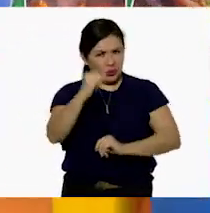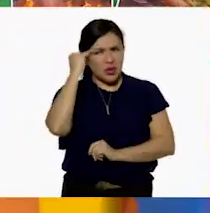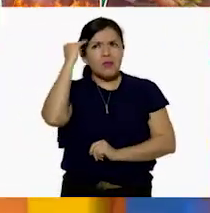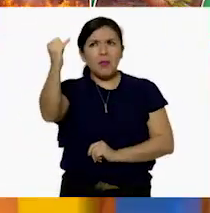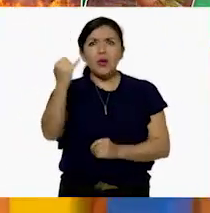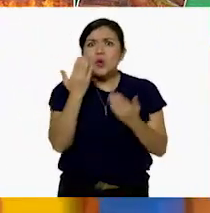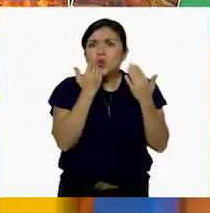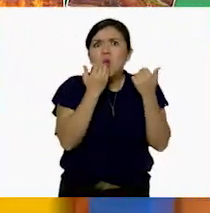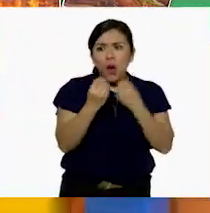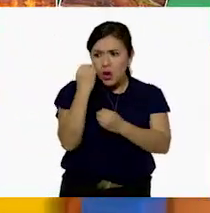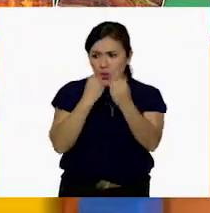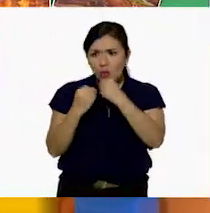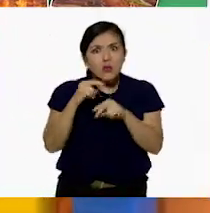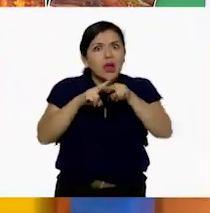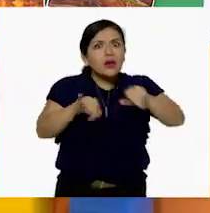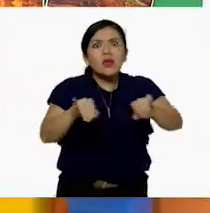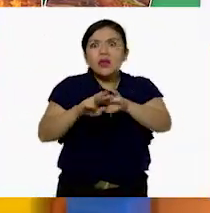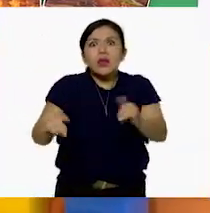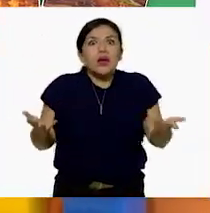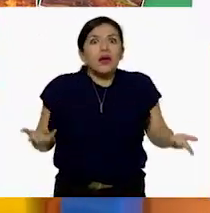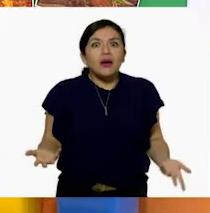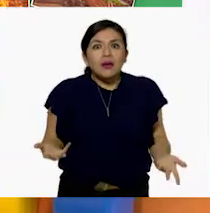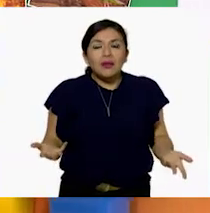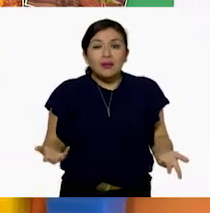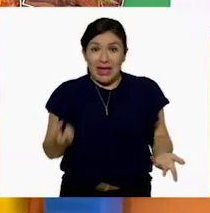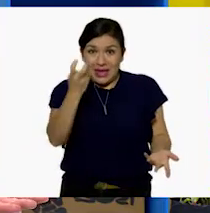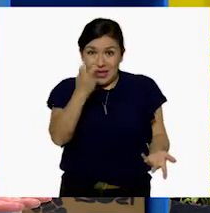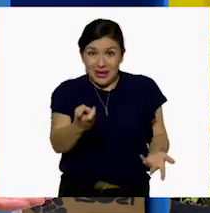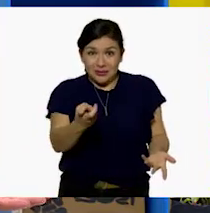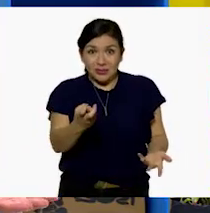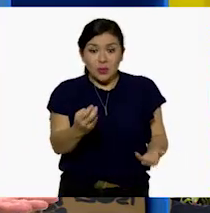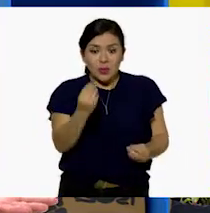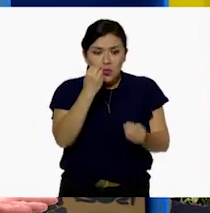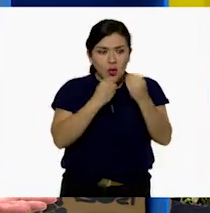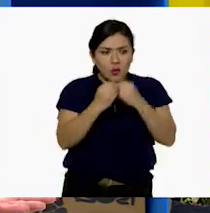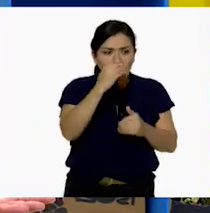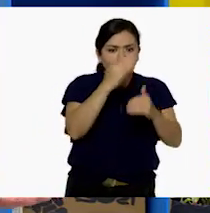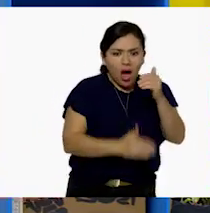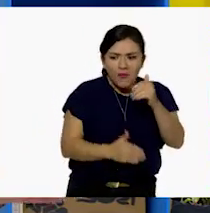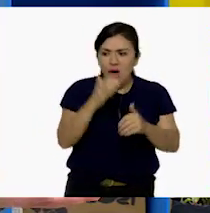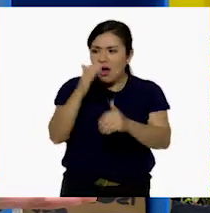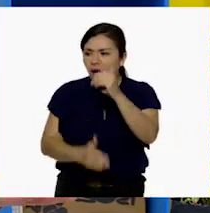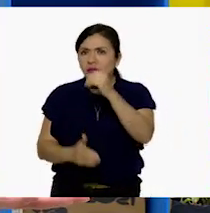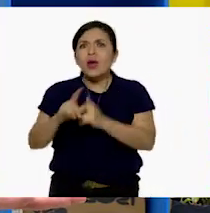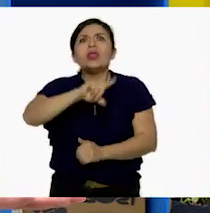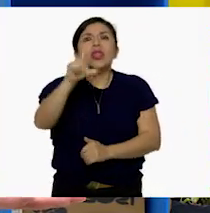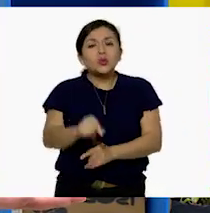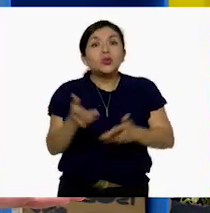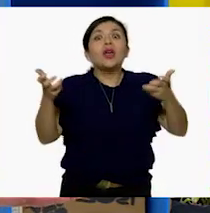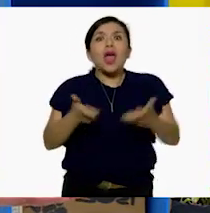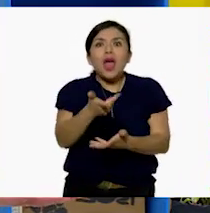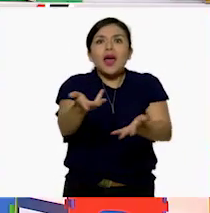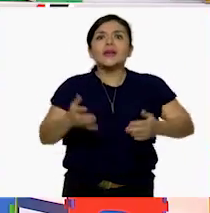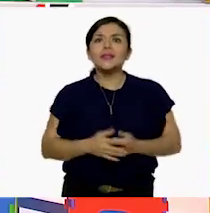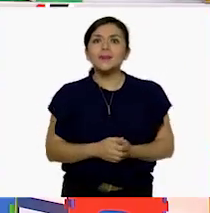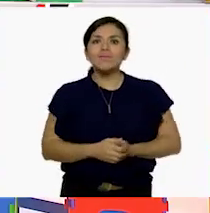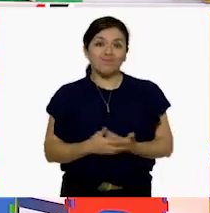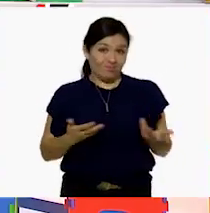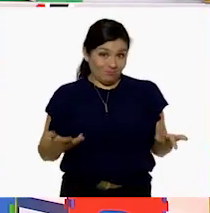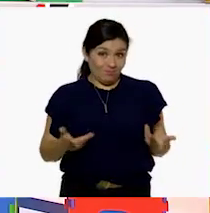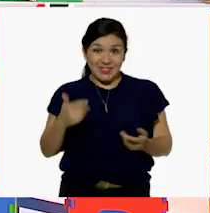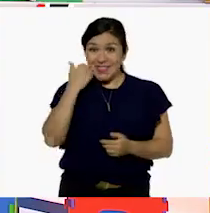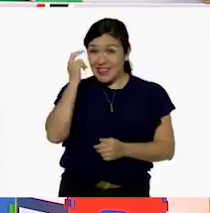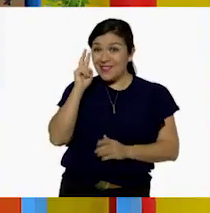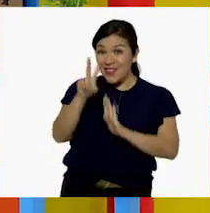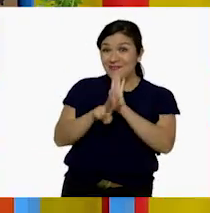no tendríamos nada que comer. Claro. Y se nos acabarían todos los alimentos y después, ¿qué haríamos? Ahora, ¿te gustaría